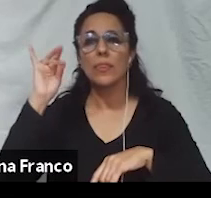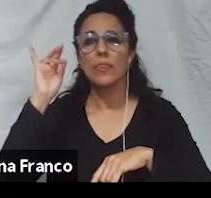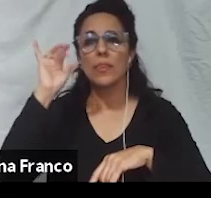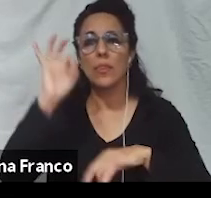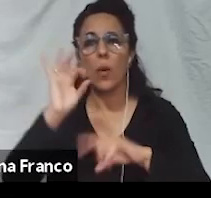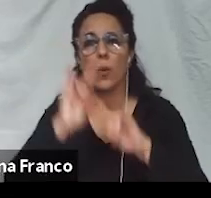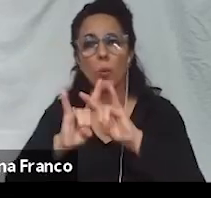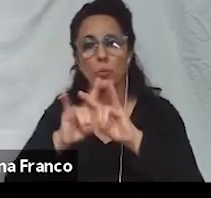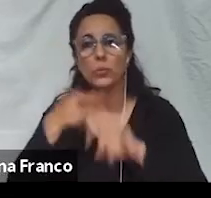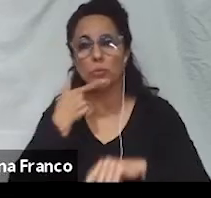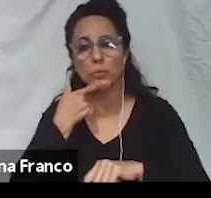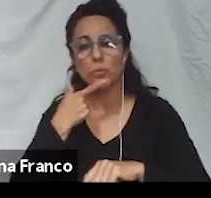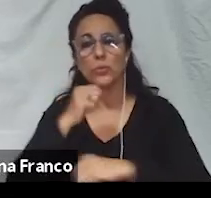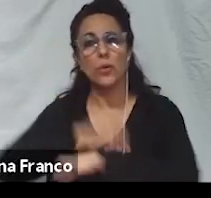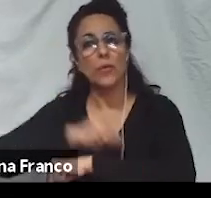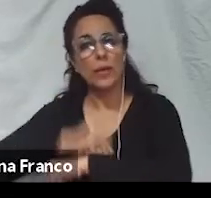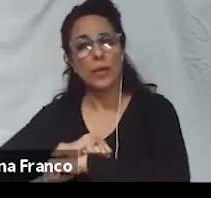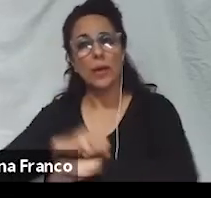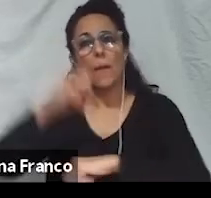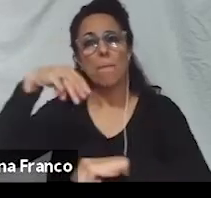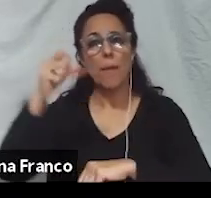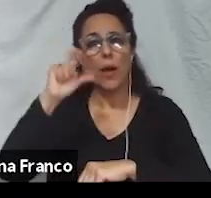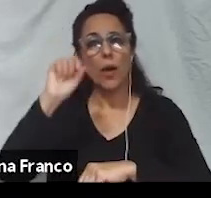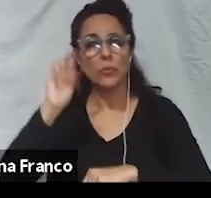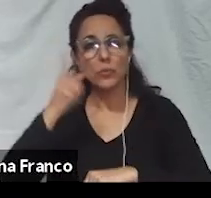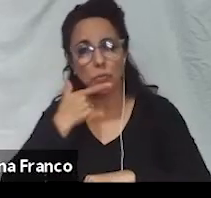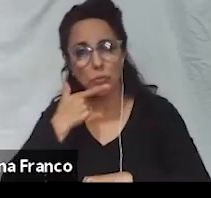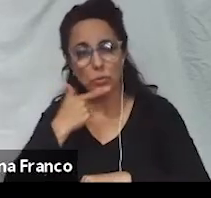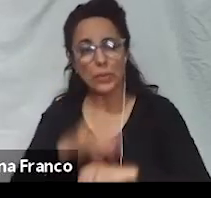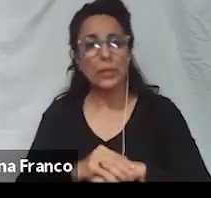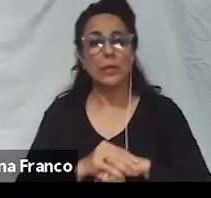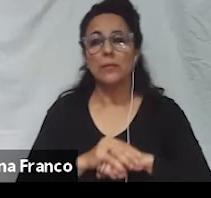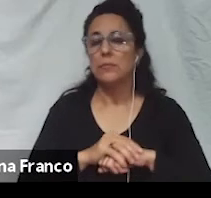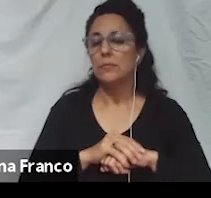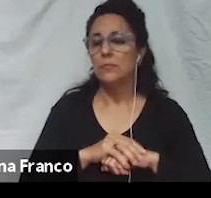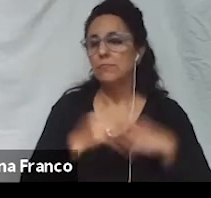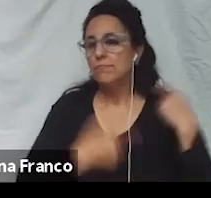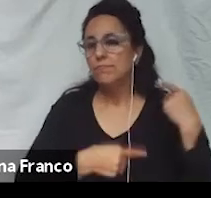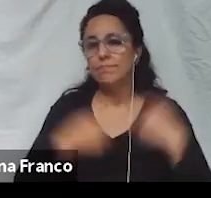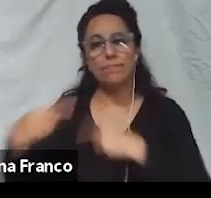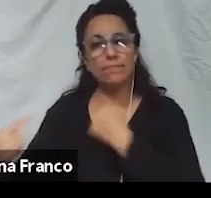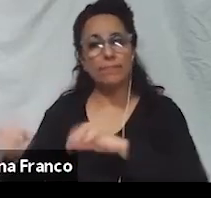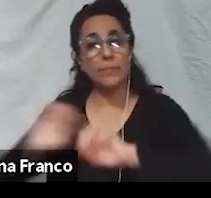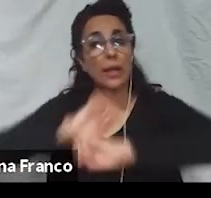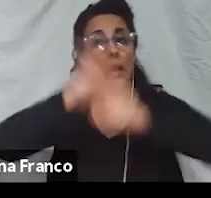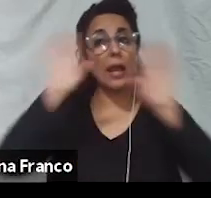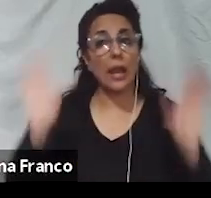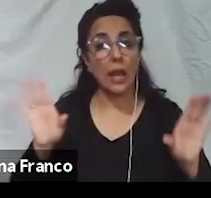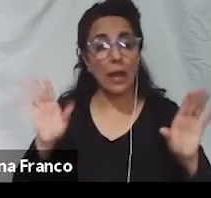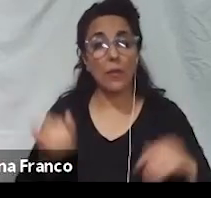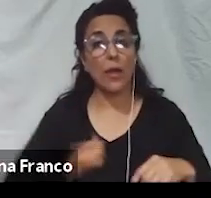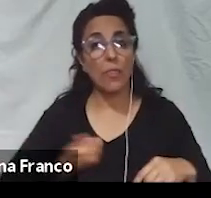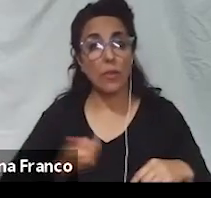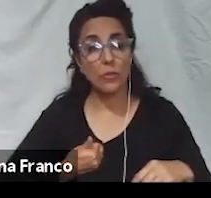lo probé en macOS, digamos, en distintos entornos. También tiene que estar